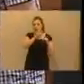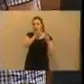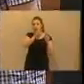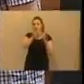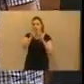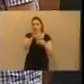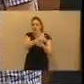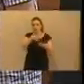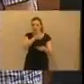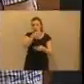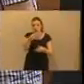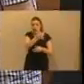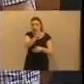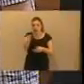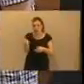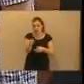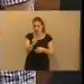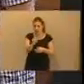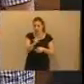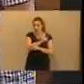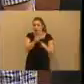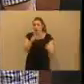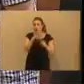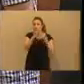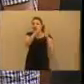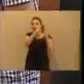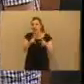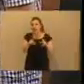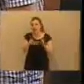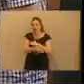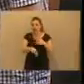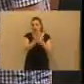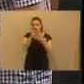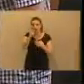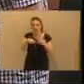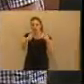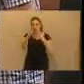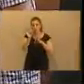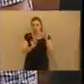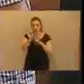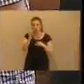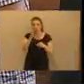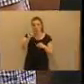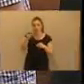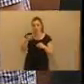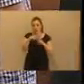3.789 los millones de euros de deuda acumulada, ni que esa cifra suponga un 17,7% del PIB